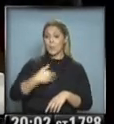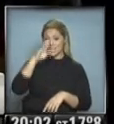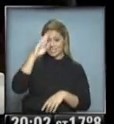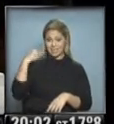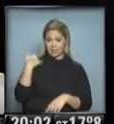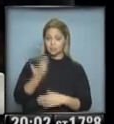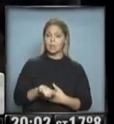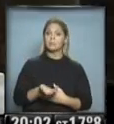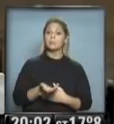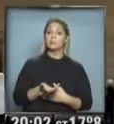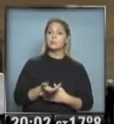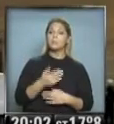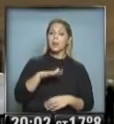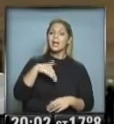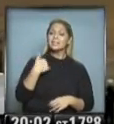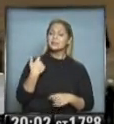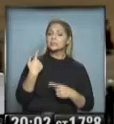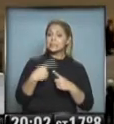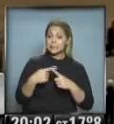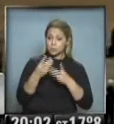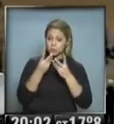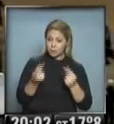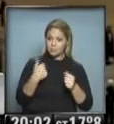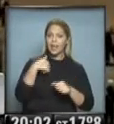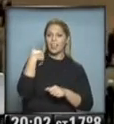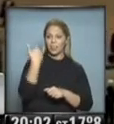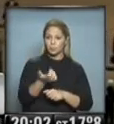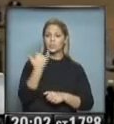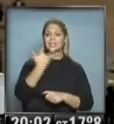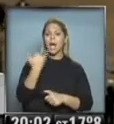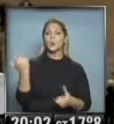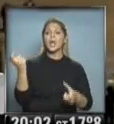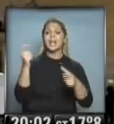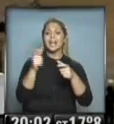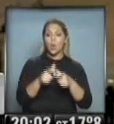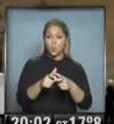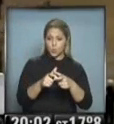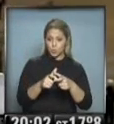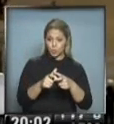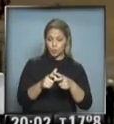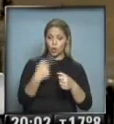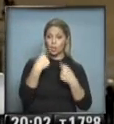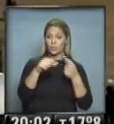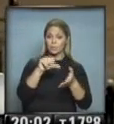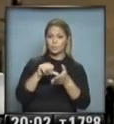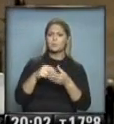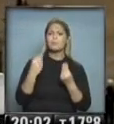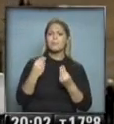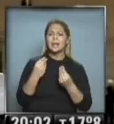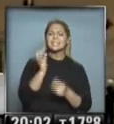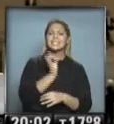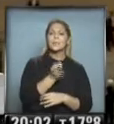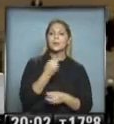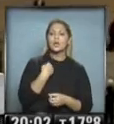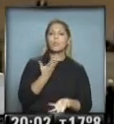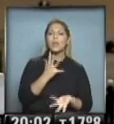la celebración está prevista una reunión de jefes de Estado de la Unión de Naciones Sudamericanas a fin de adoptar una posición